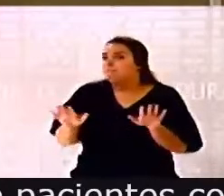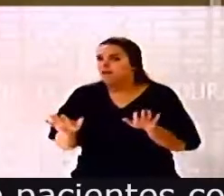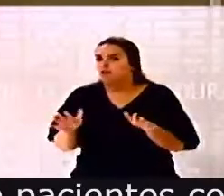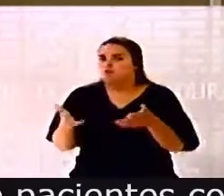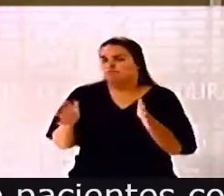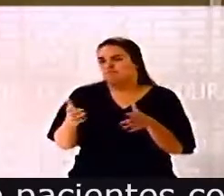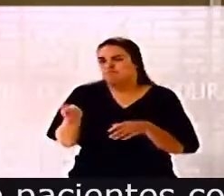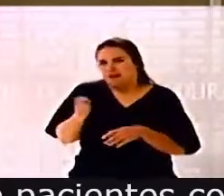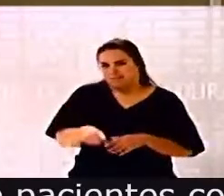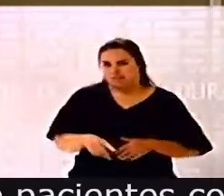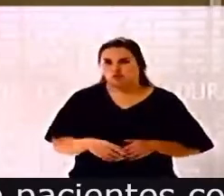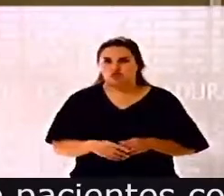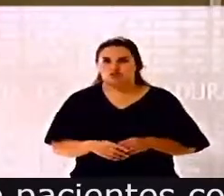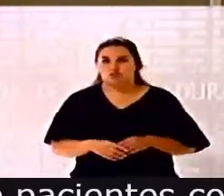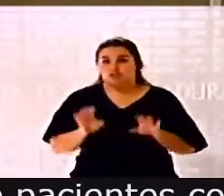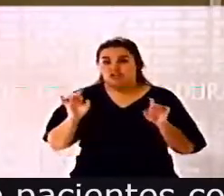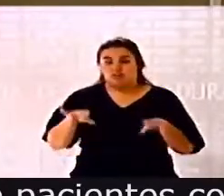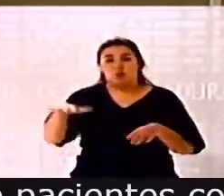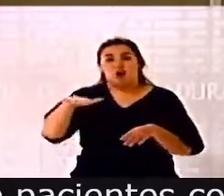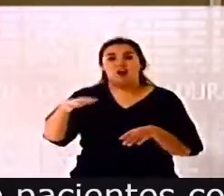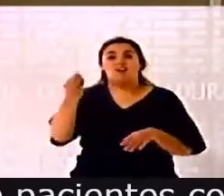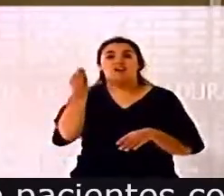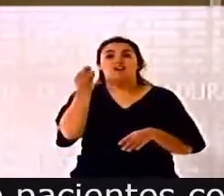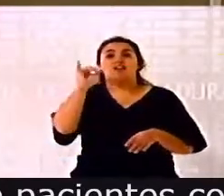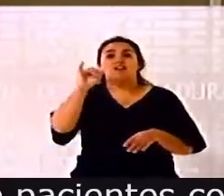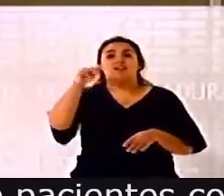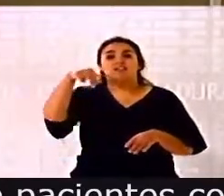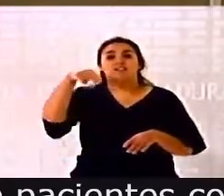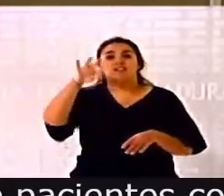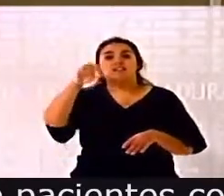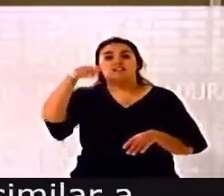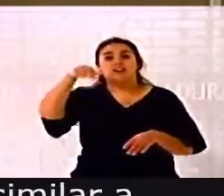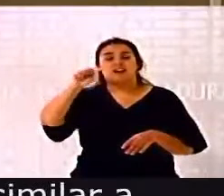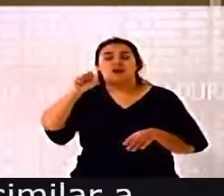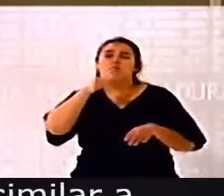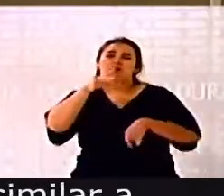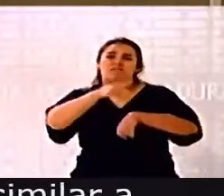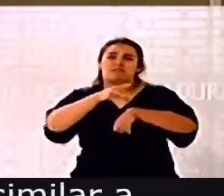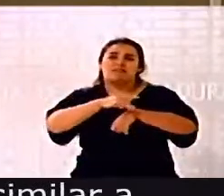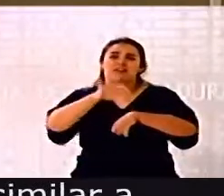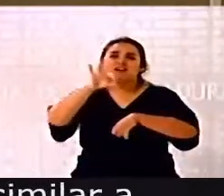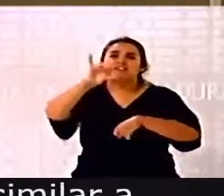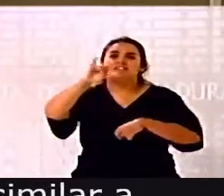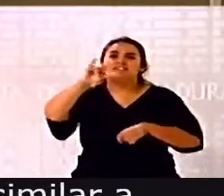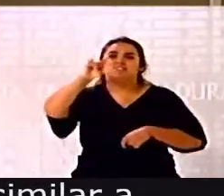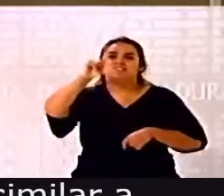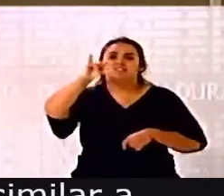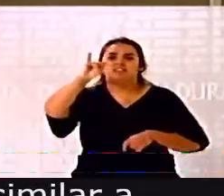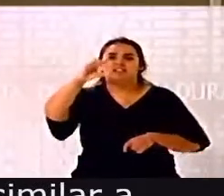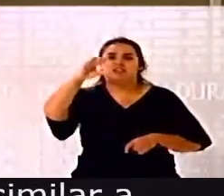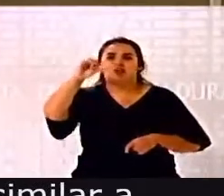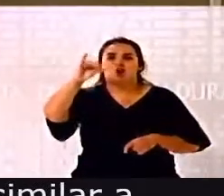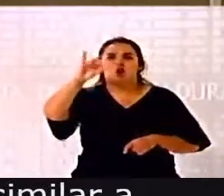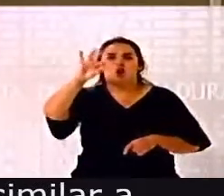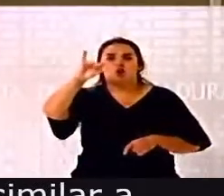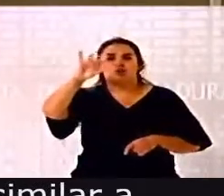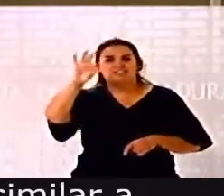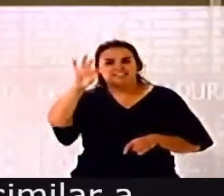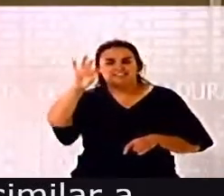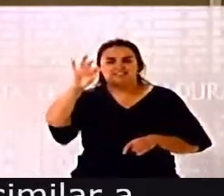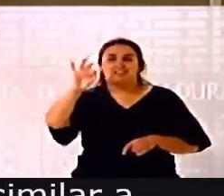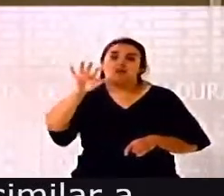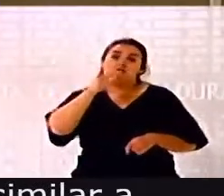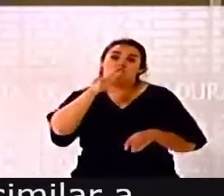similar a lo que podía pasar en Quintana de la Serena con la silicosis en la actividad minera que tienen en